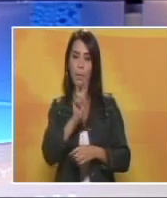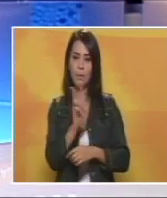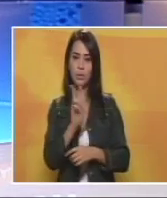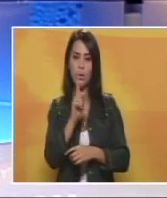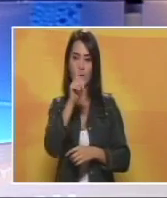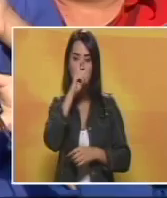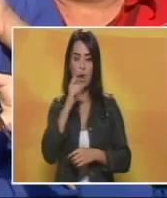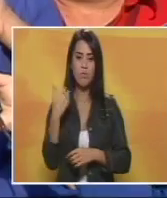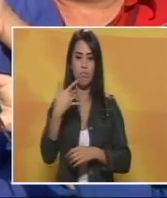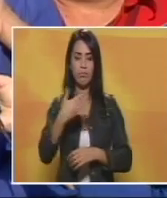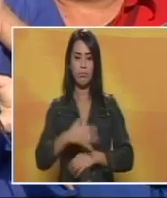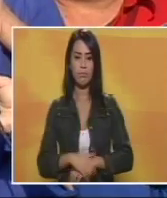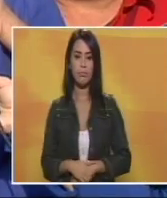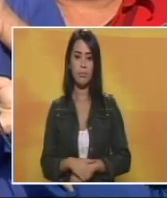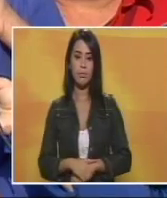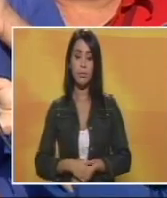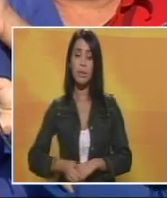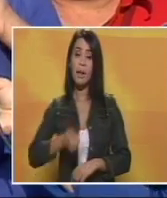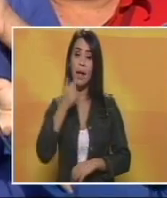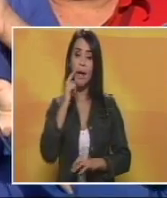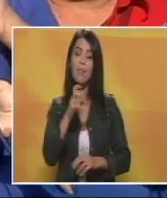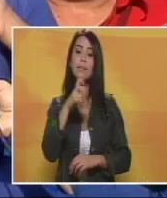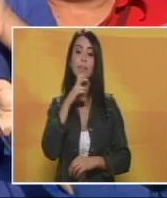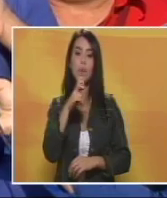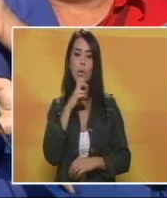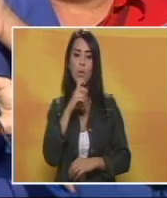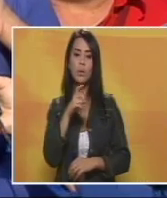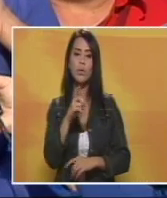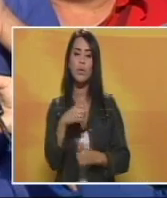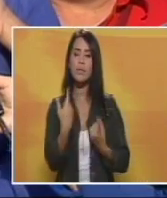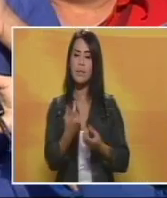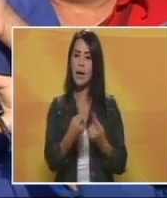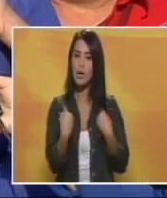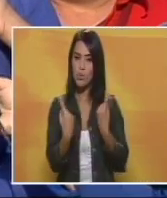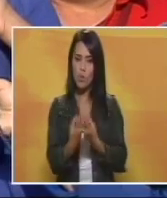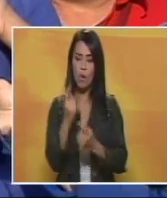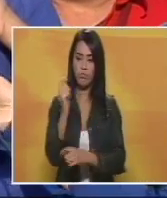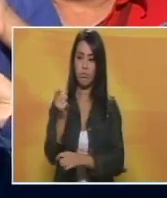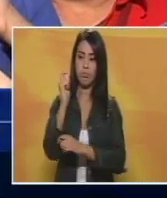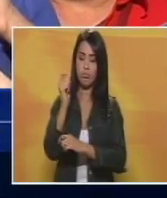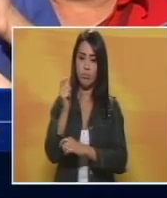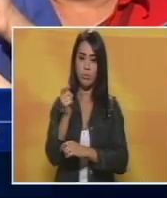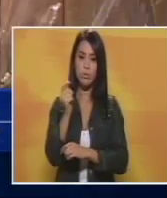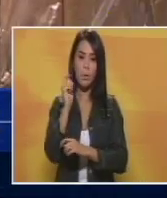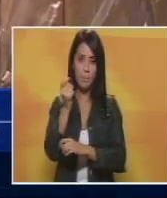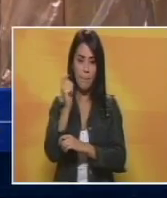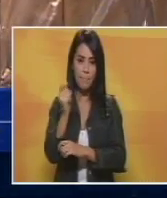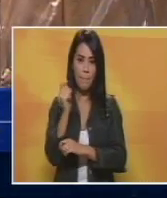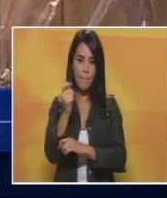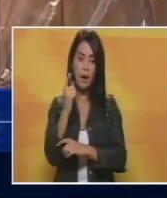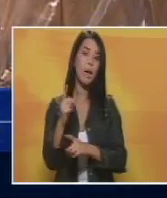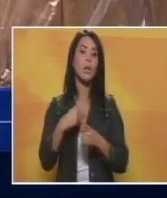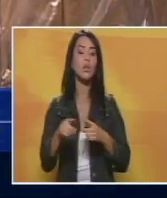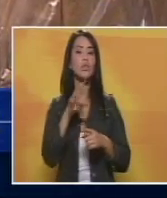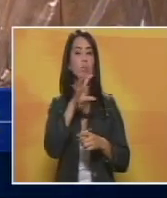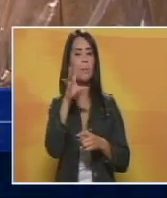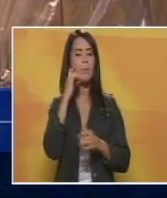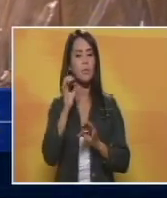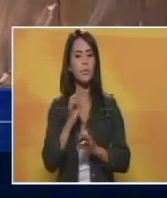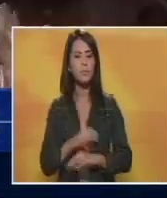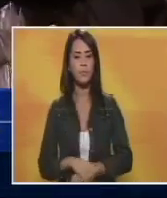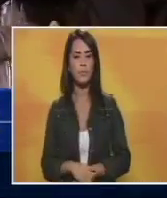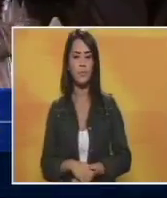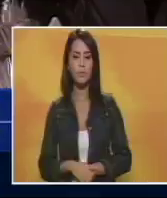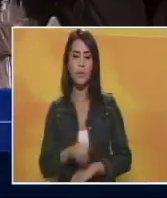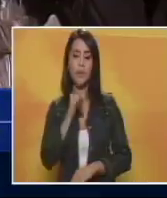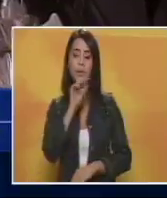Cano aseguró que hay indicios de que gran cantidad de ese oro, sobre todo en el arco minero del Orinoco, era puesto ilegalmente en el exterior. Por otra parte,